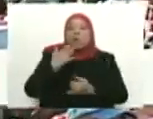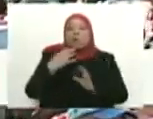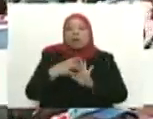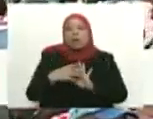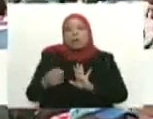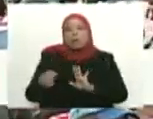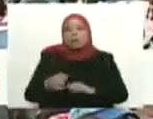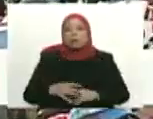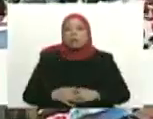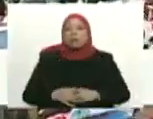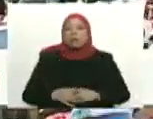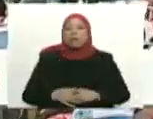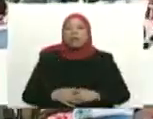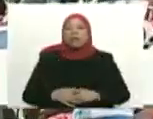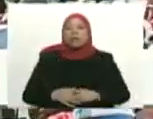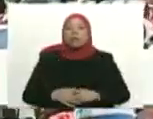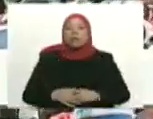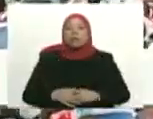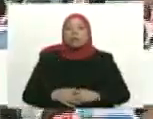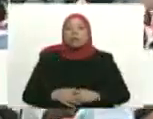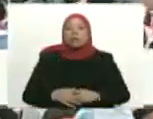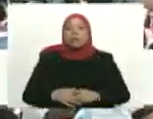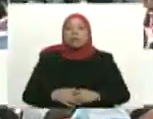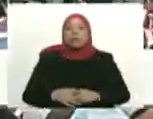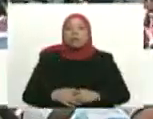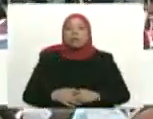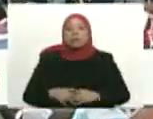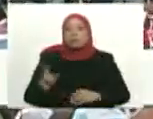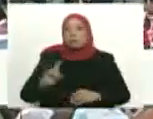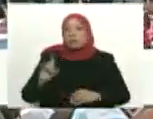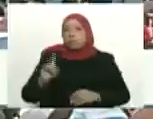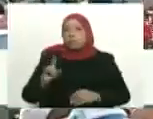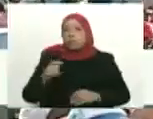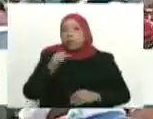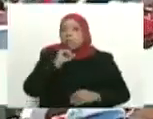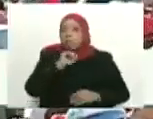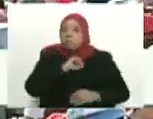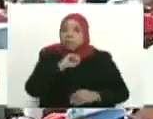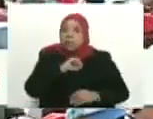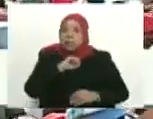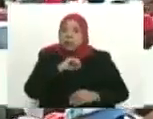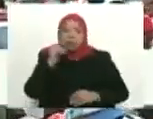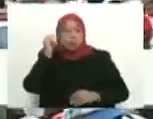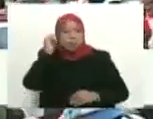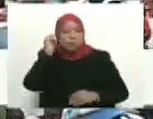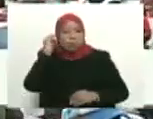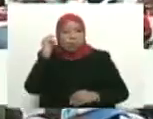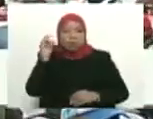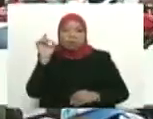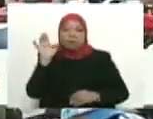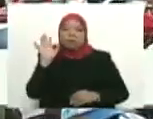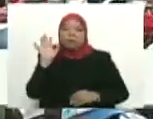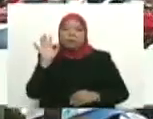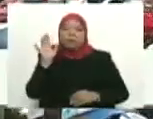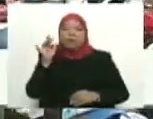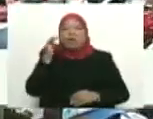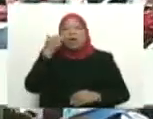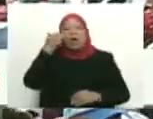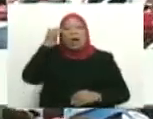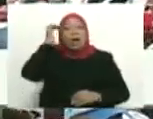Por ejemplo, si aquí llega, la Sayona no porque se mete miedo, si aquí llega la Sayona,